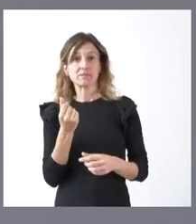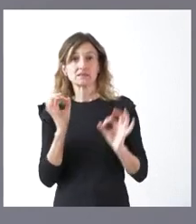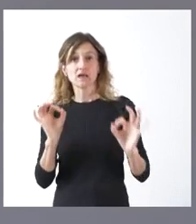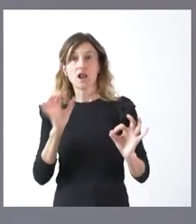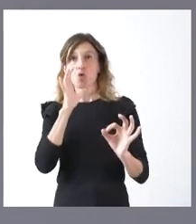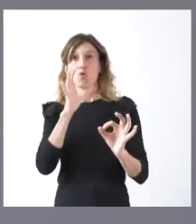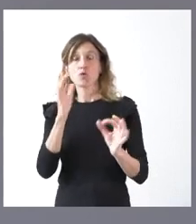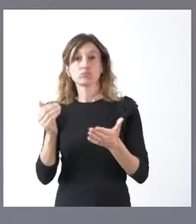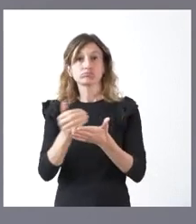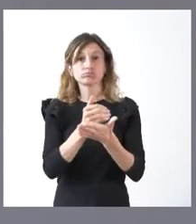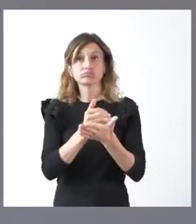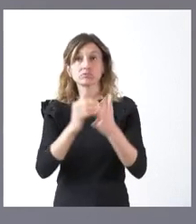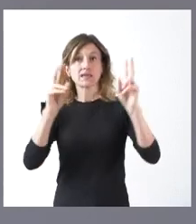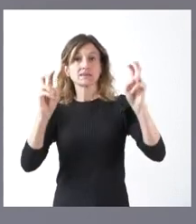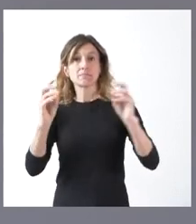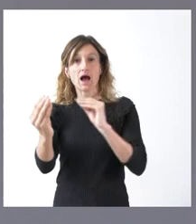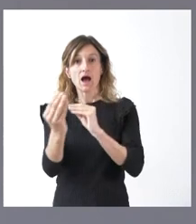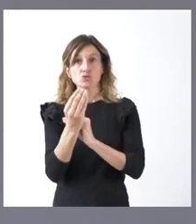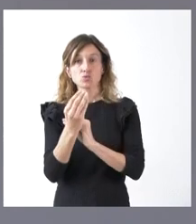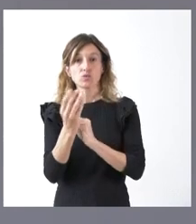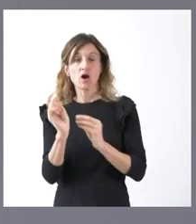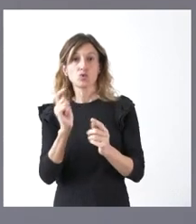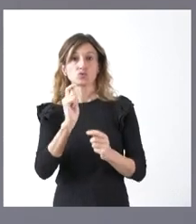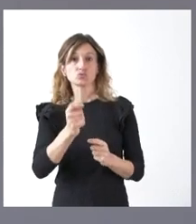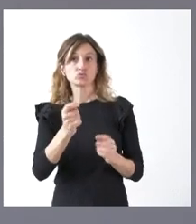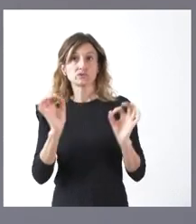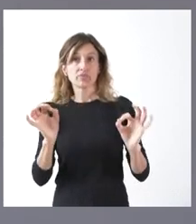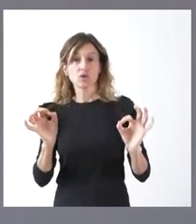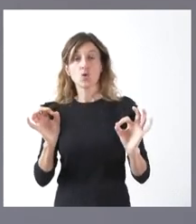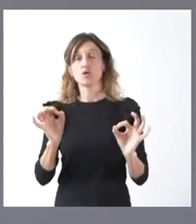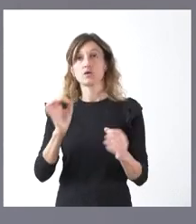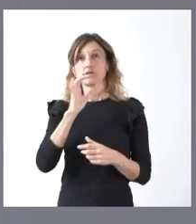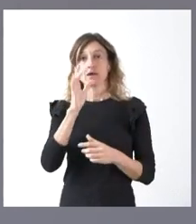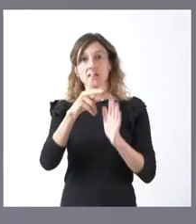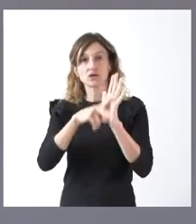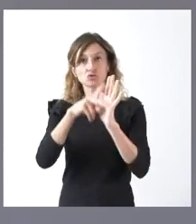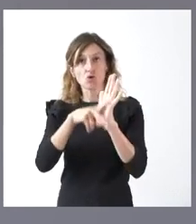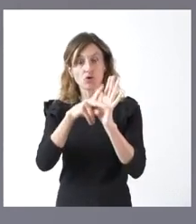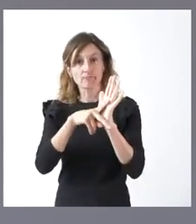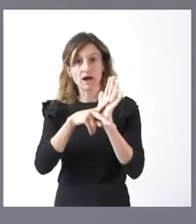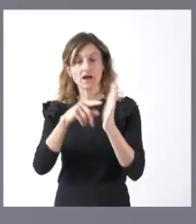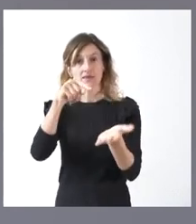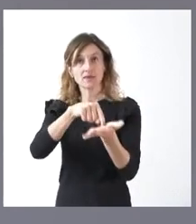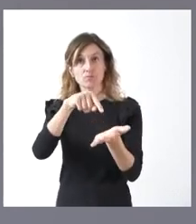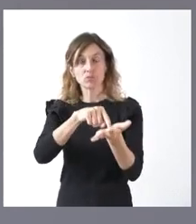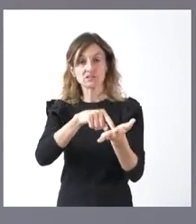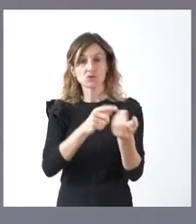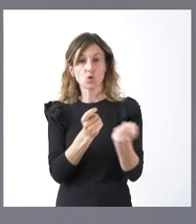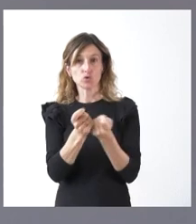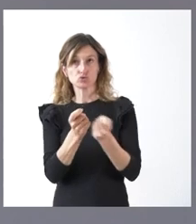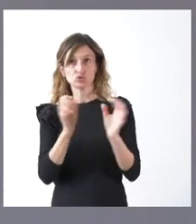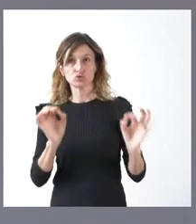la obtención de algún tipo de ayuda o subsidio que hace que a efectos de la normativa del impuesto que regula